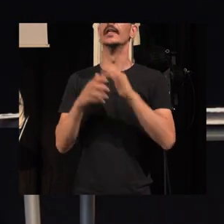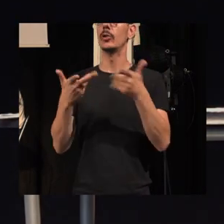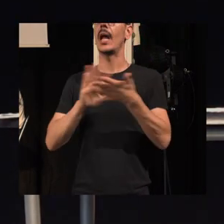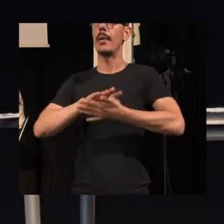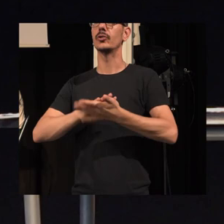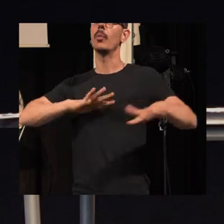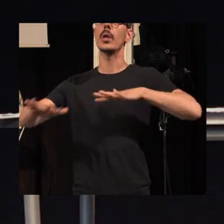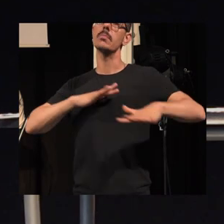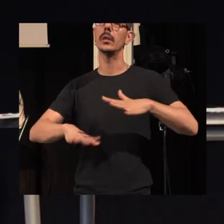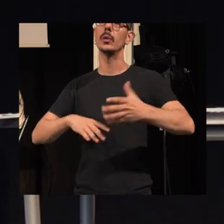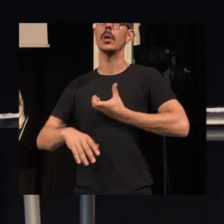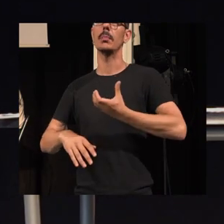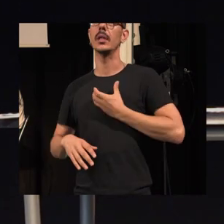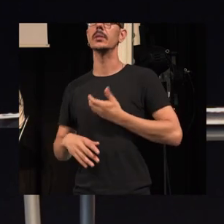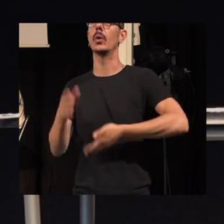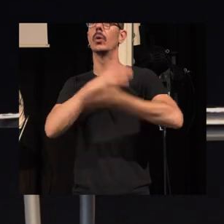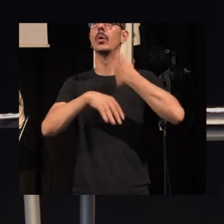anclado en una tradición política